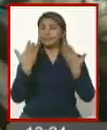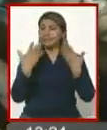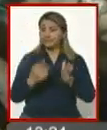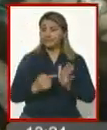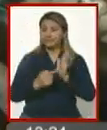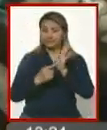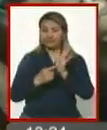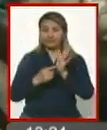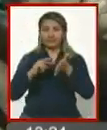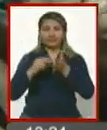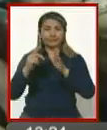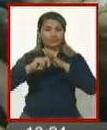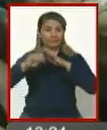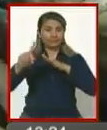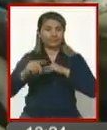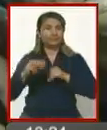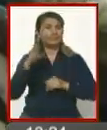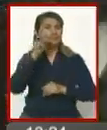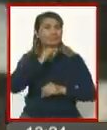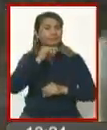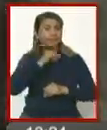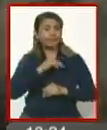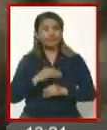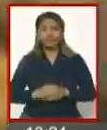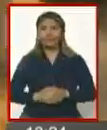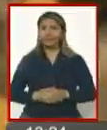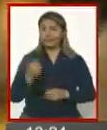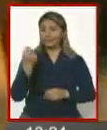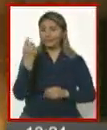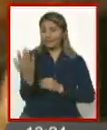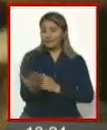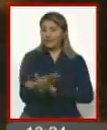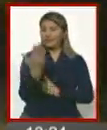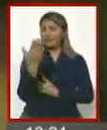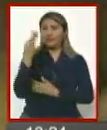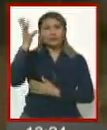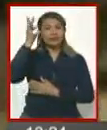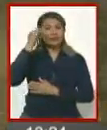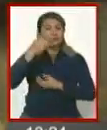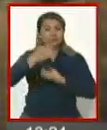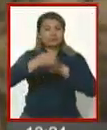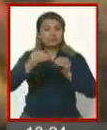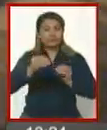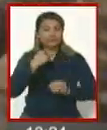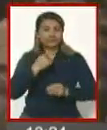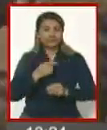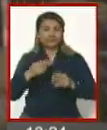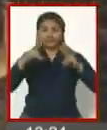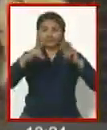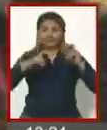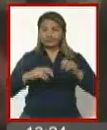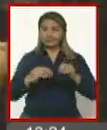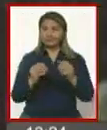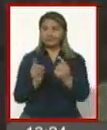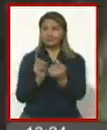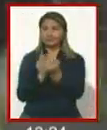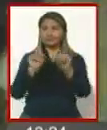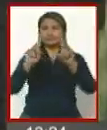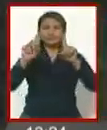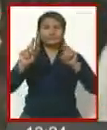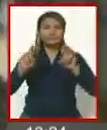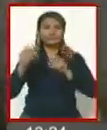que eso que se estaba escapando es absolutamente falso. Cerca de las 11 de la mañana, en la Fiscalía Anticorrupción, se inició la toma de declaraciones